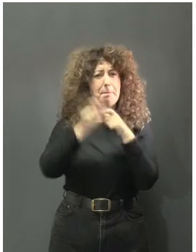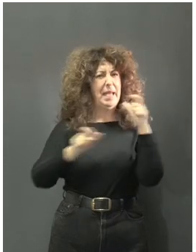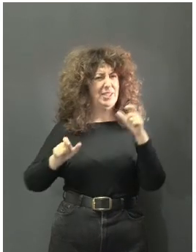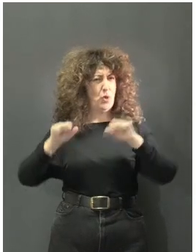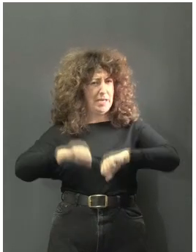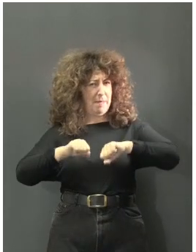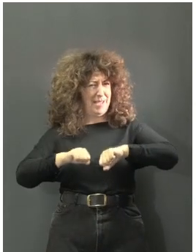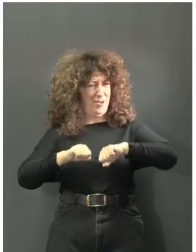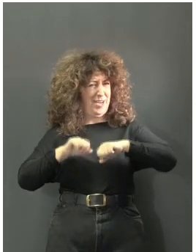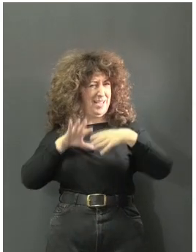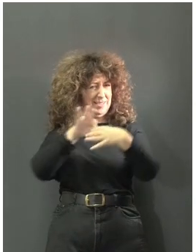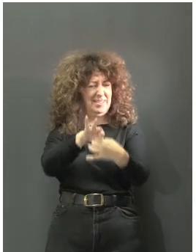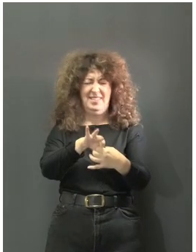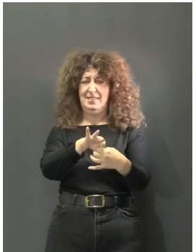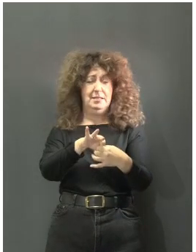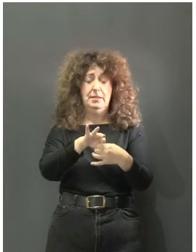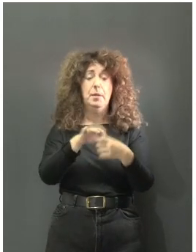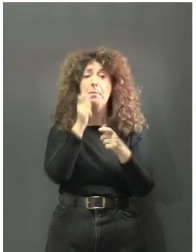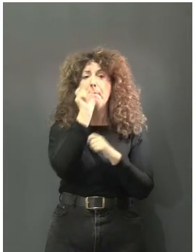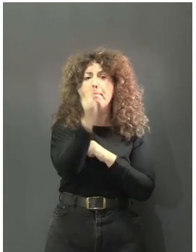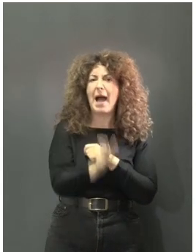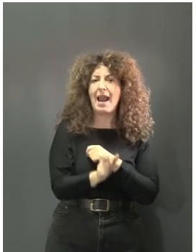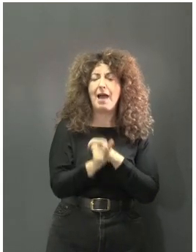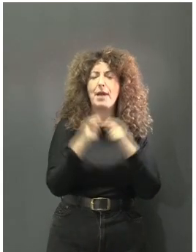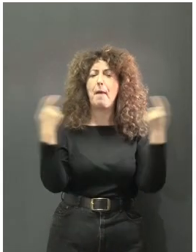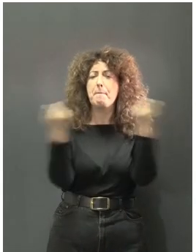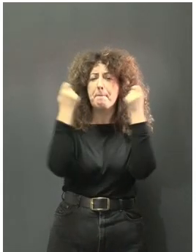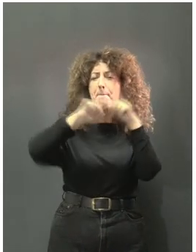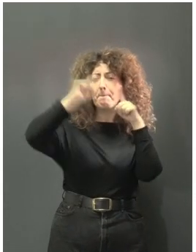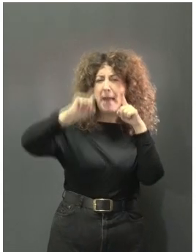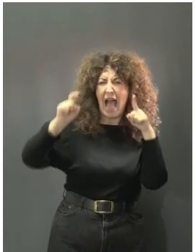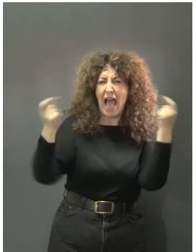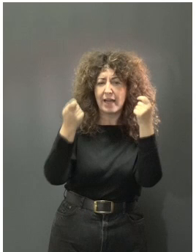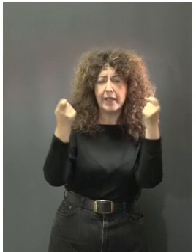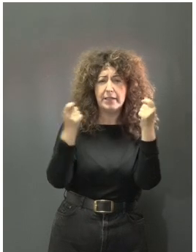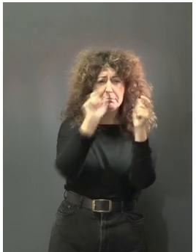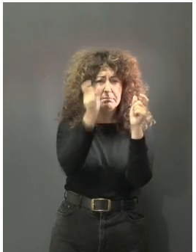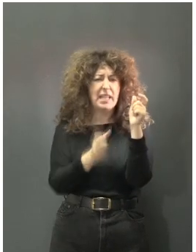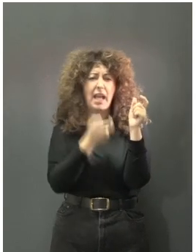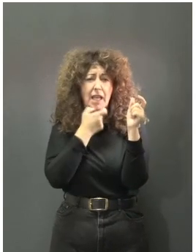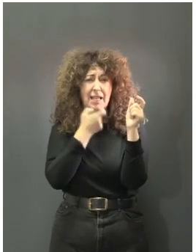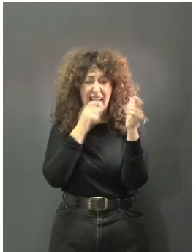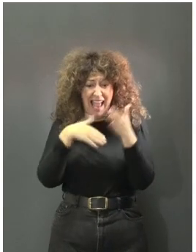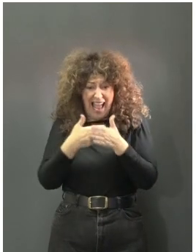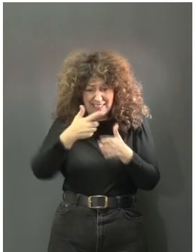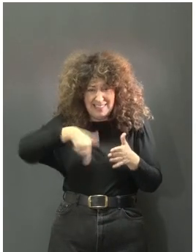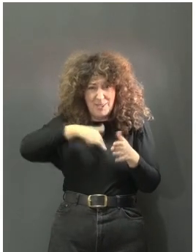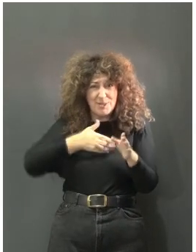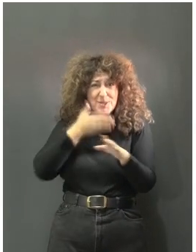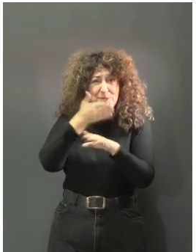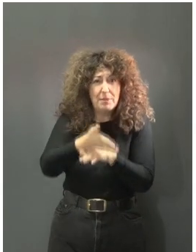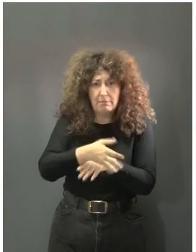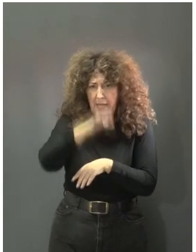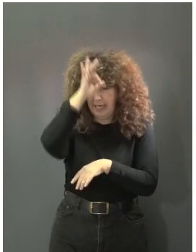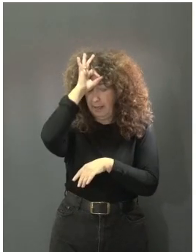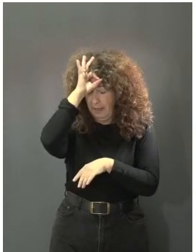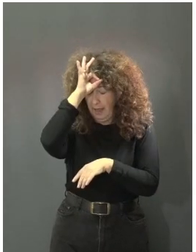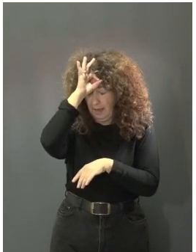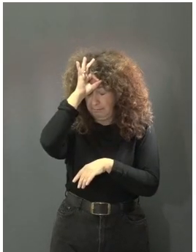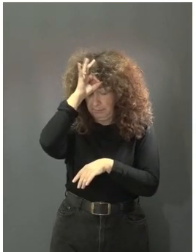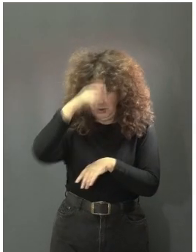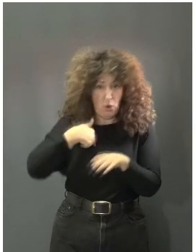con marketing, no se duda en ponerlos en inglés y no tenemos ni idea, ni siquiera los que vamos a ir a hablar allí. Yo no voy a ir, pero